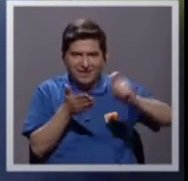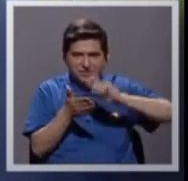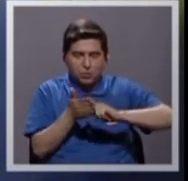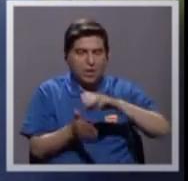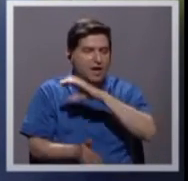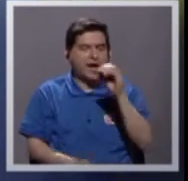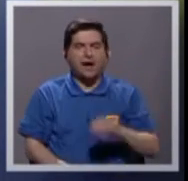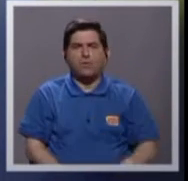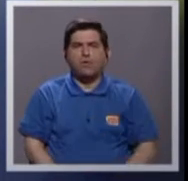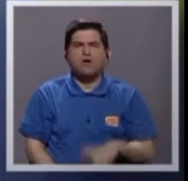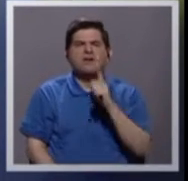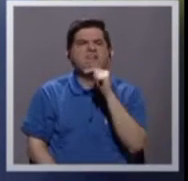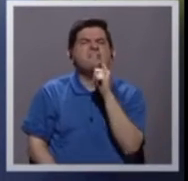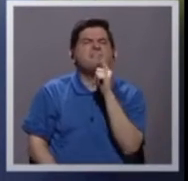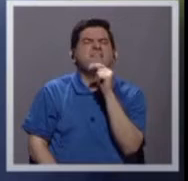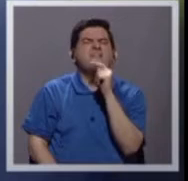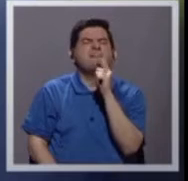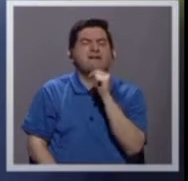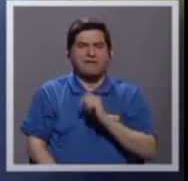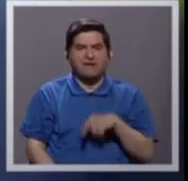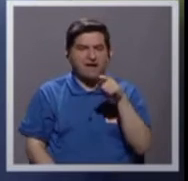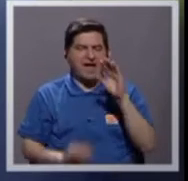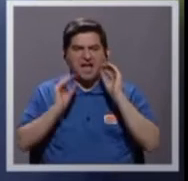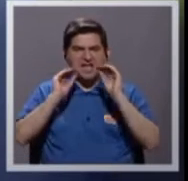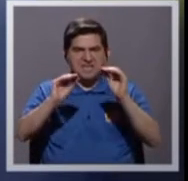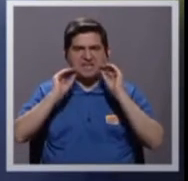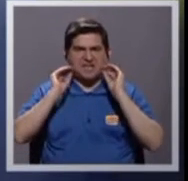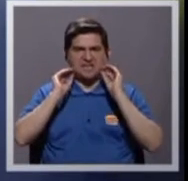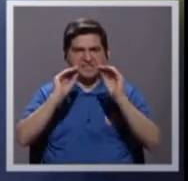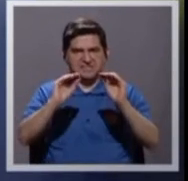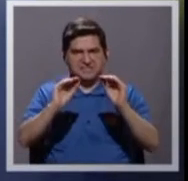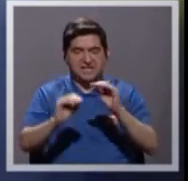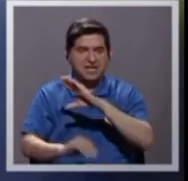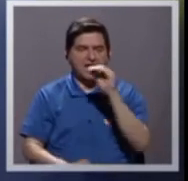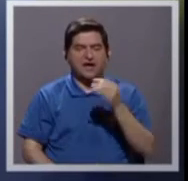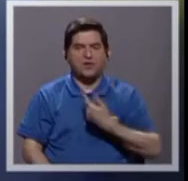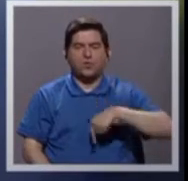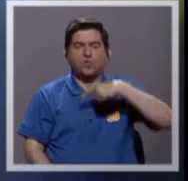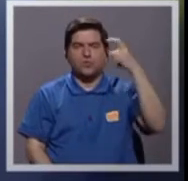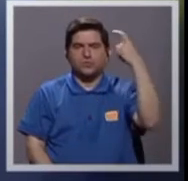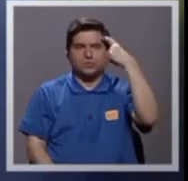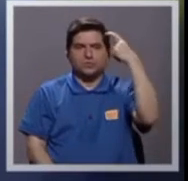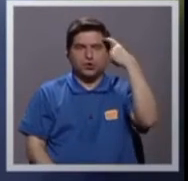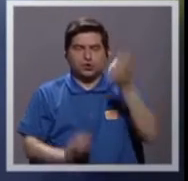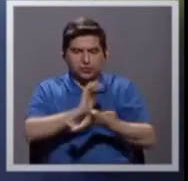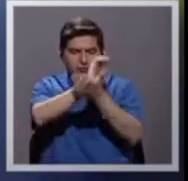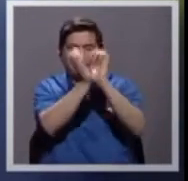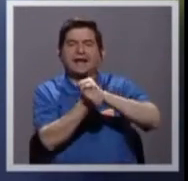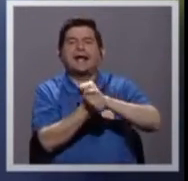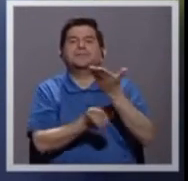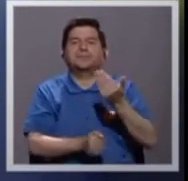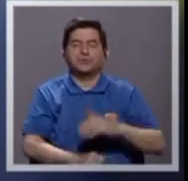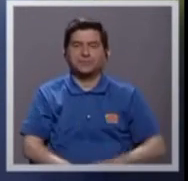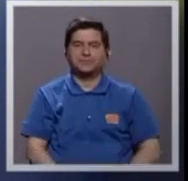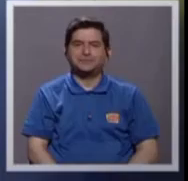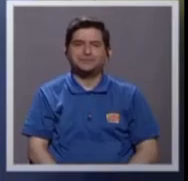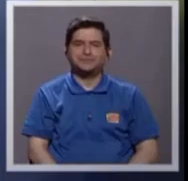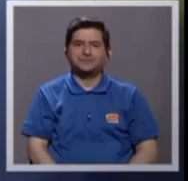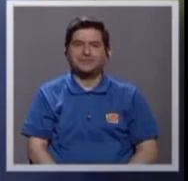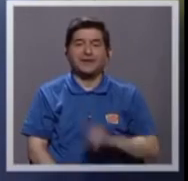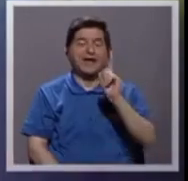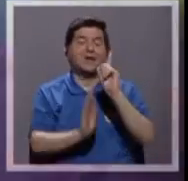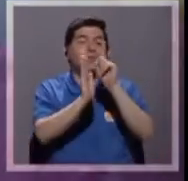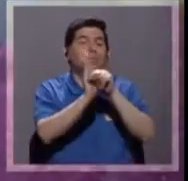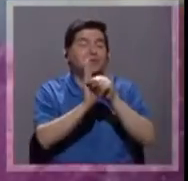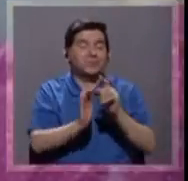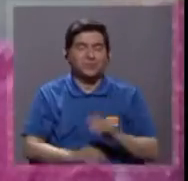quién va a enseñarnos o a hacernos pensar en los cambios. Y nos queda un minuto, sí,